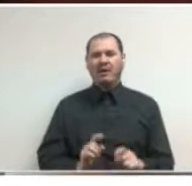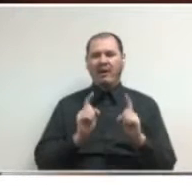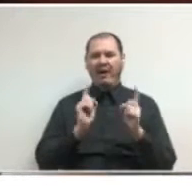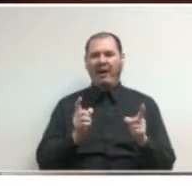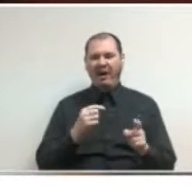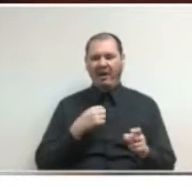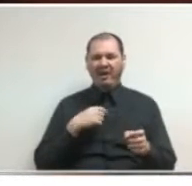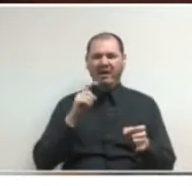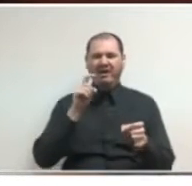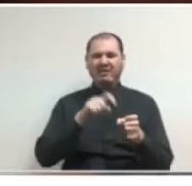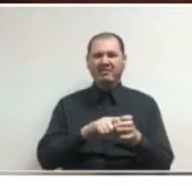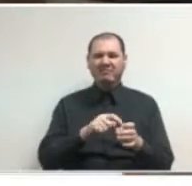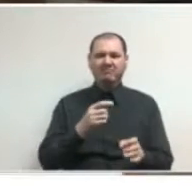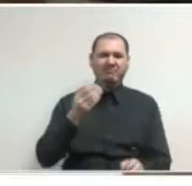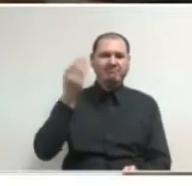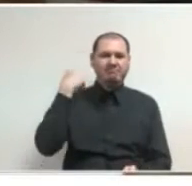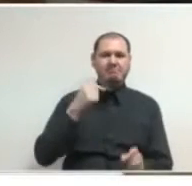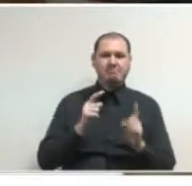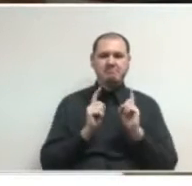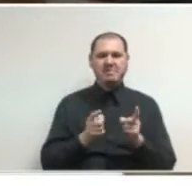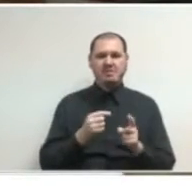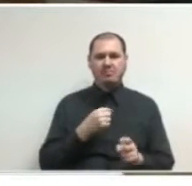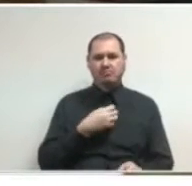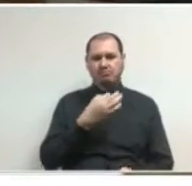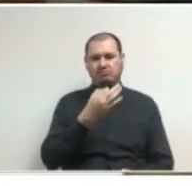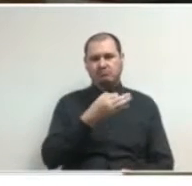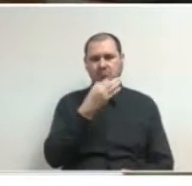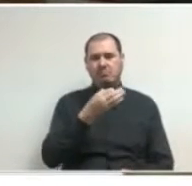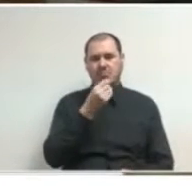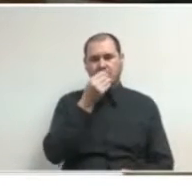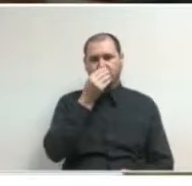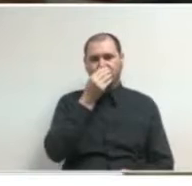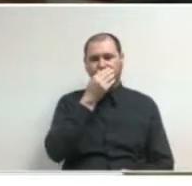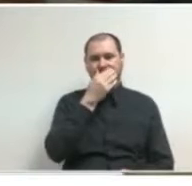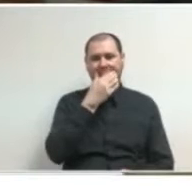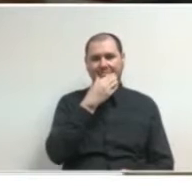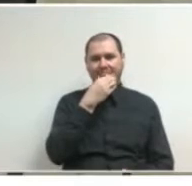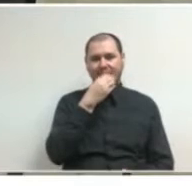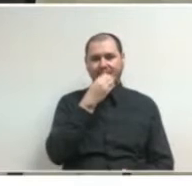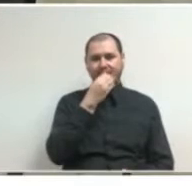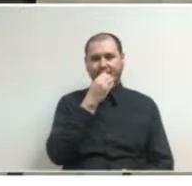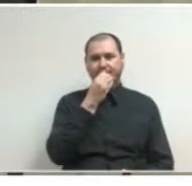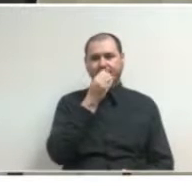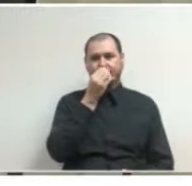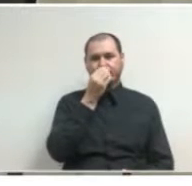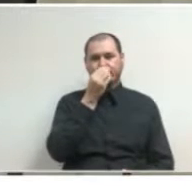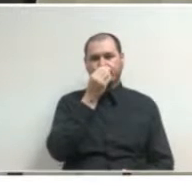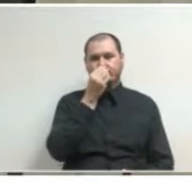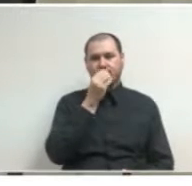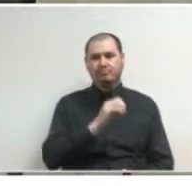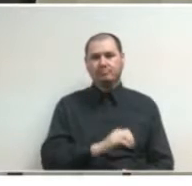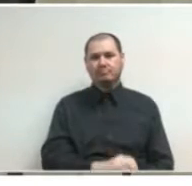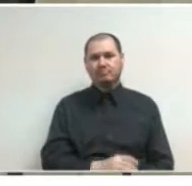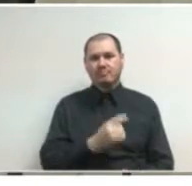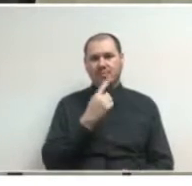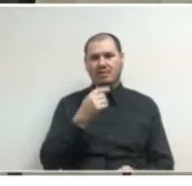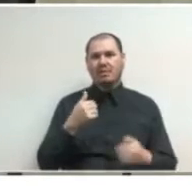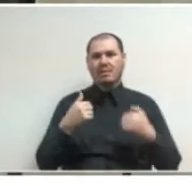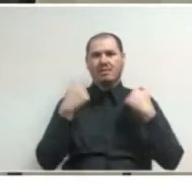Se ha ido a Ante Beguarere, Jaime. El doctor Fretes, el doctor Ramírez, la doctora Carolina, el doctor Jiménez y yo votamos por la